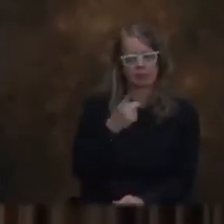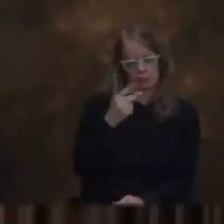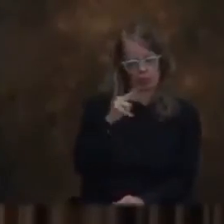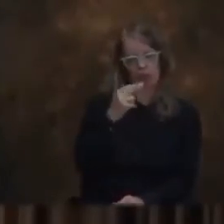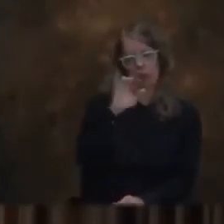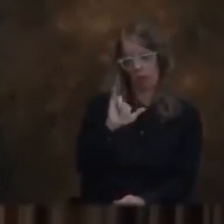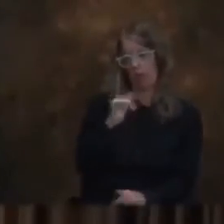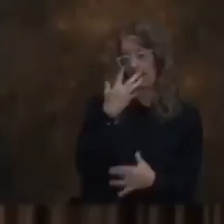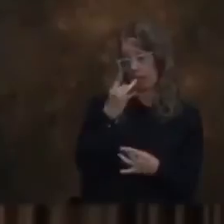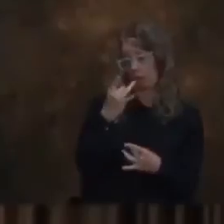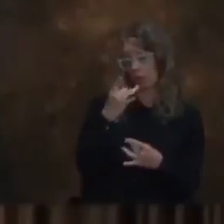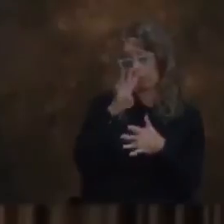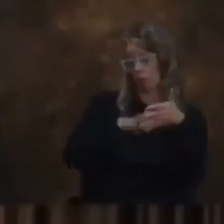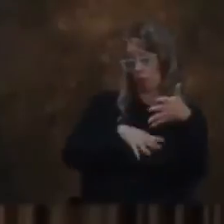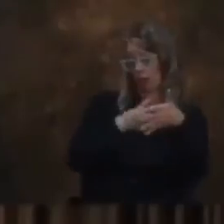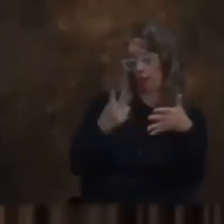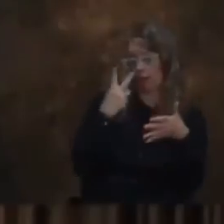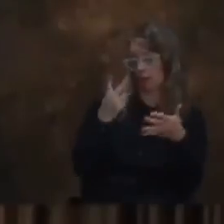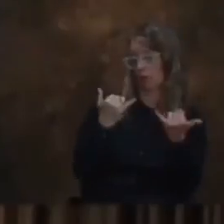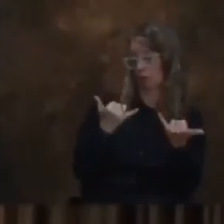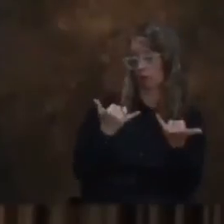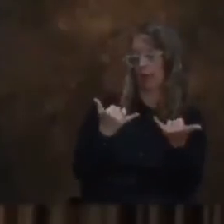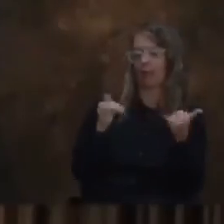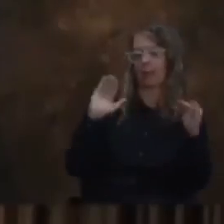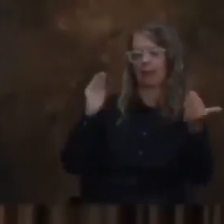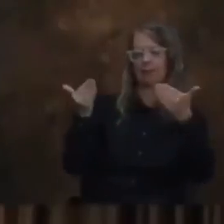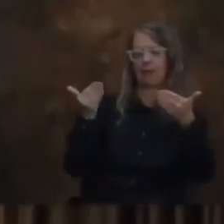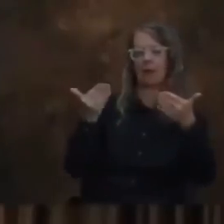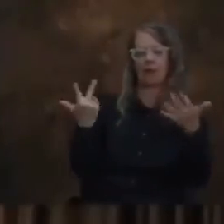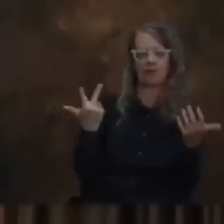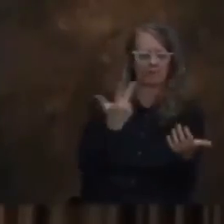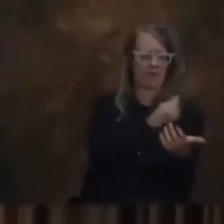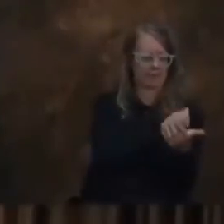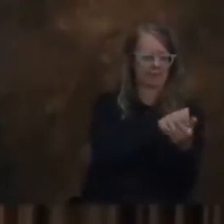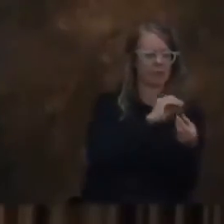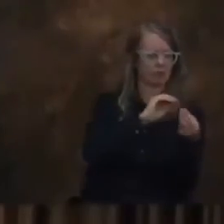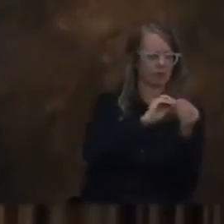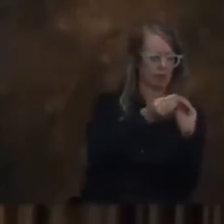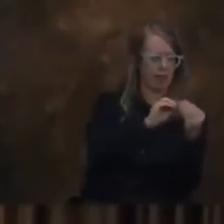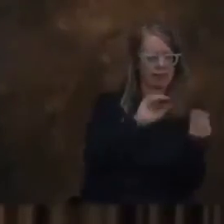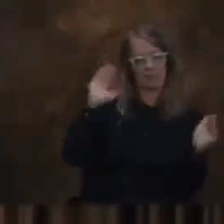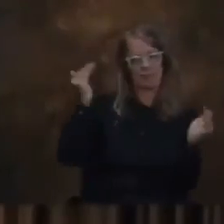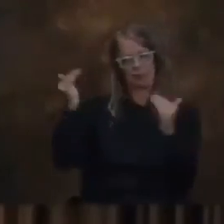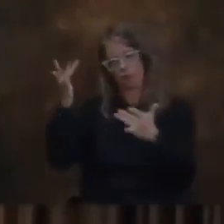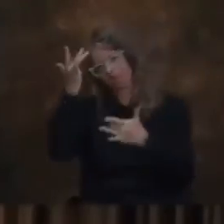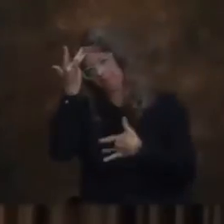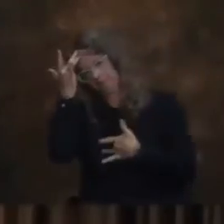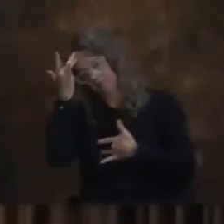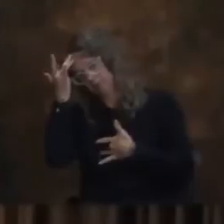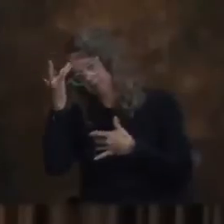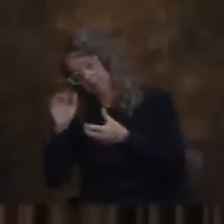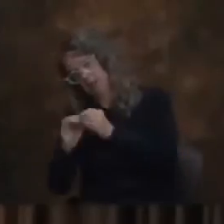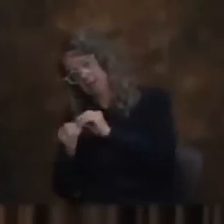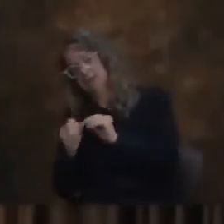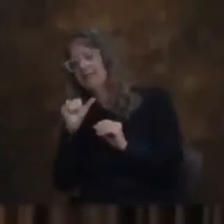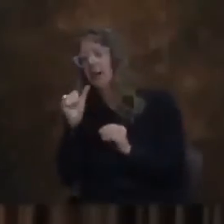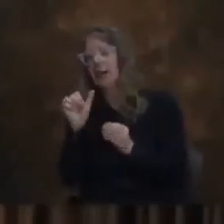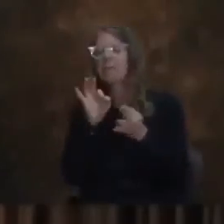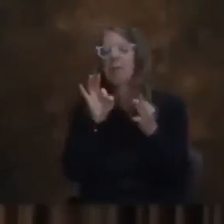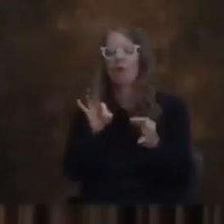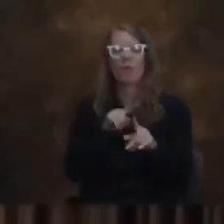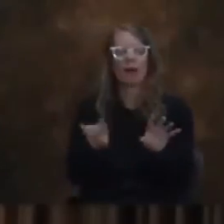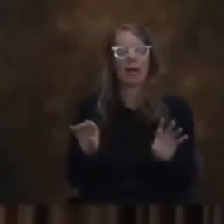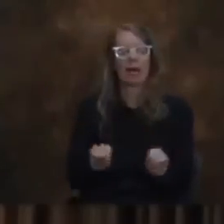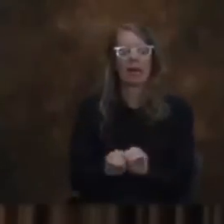la tasa de vacuna a comparación con tasas de infección y espn es bien obvio que